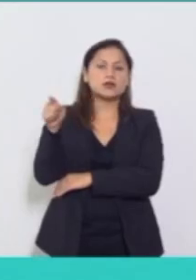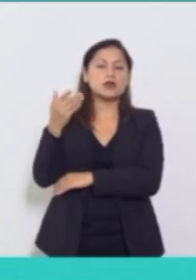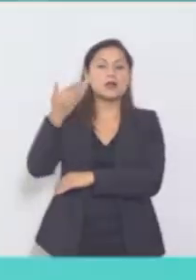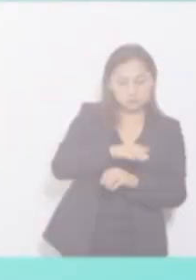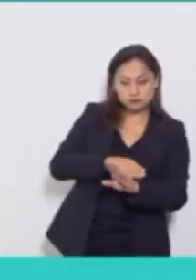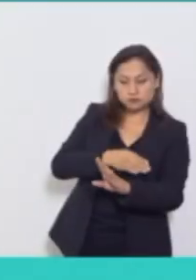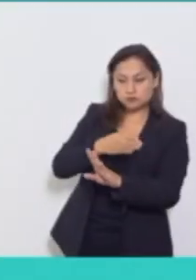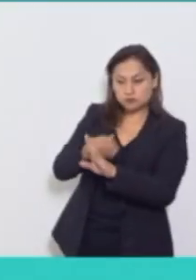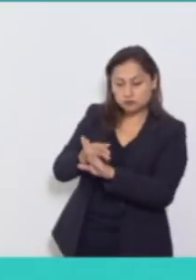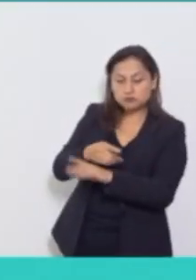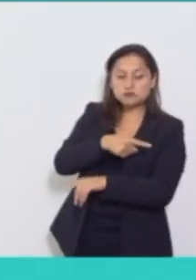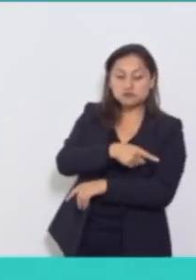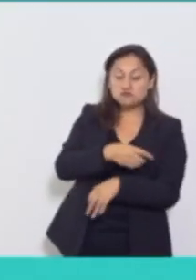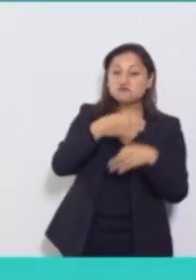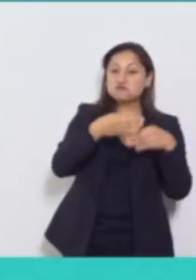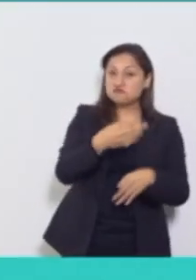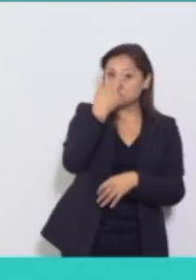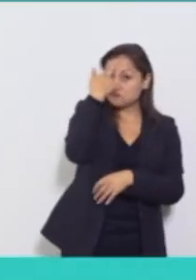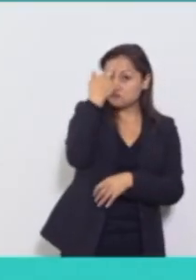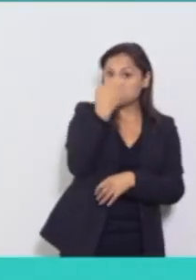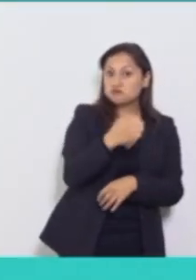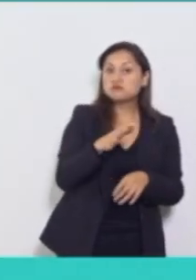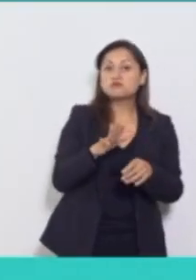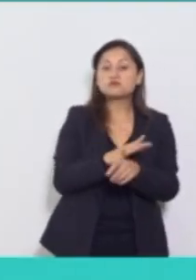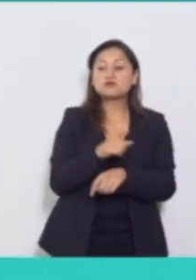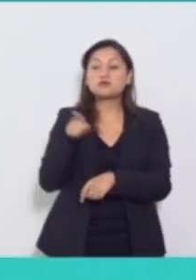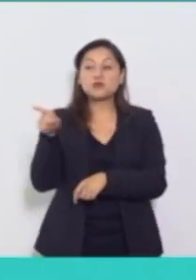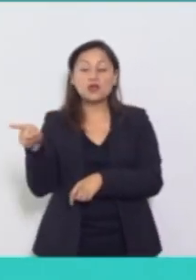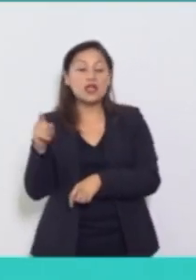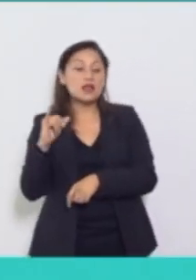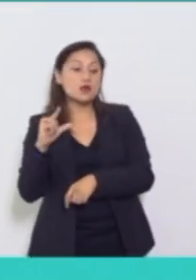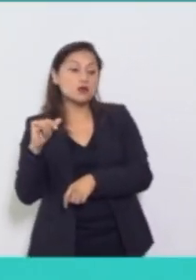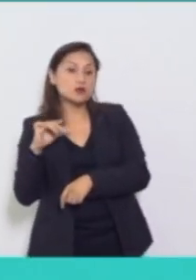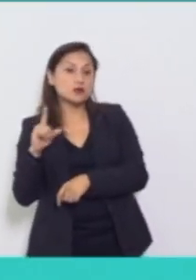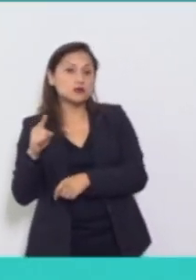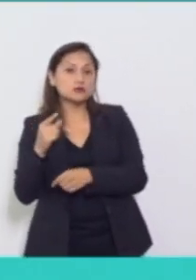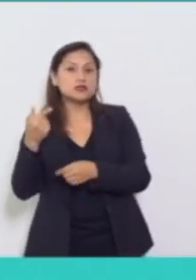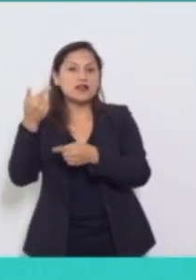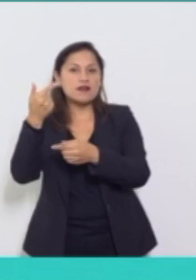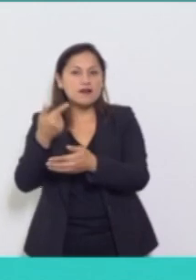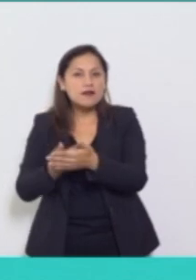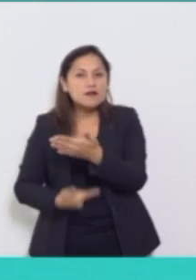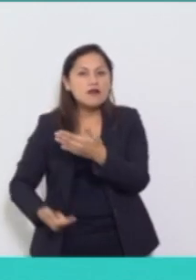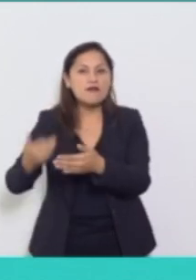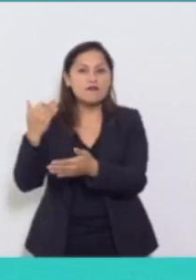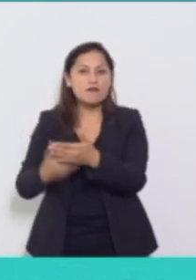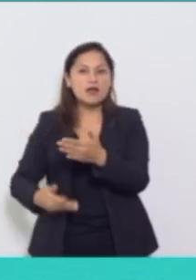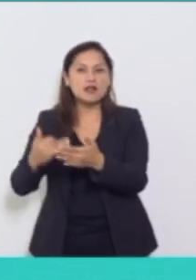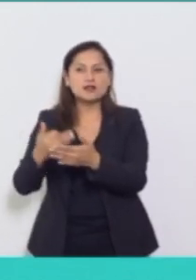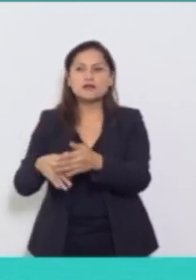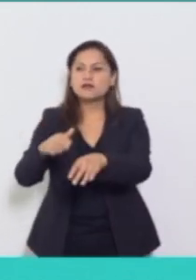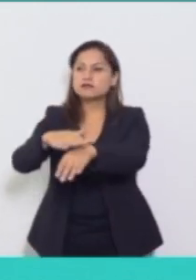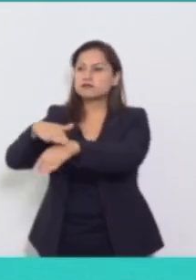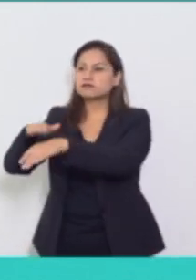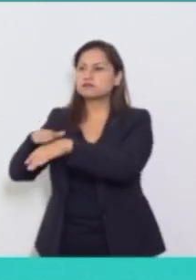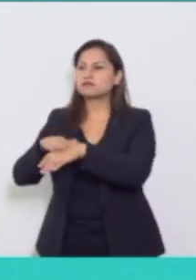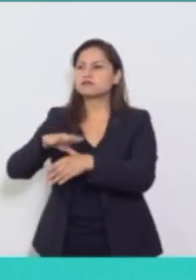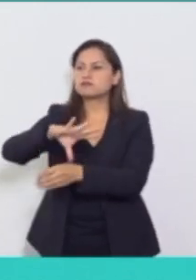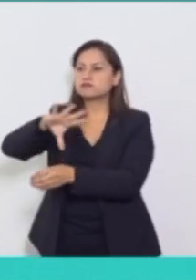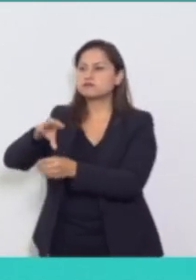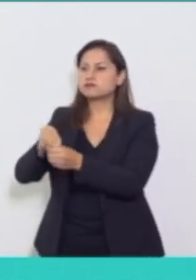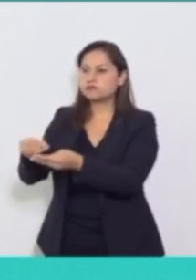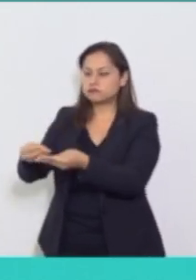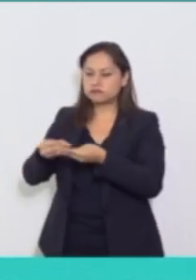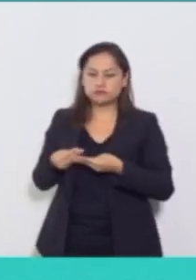resulta fundado. En primer lugar, el sujeto obligado no turnó la solicitud a todas las áreas con competencia para atender la información que es de interés